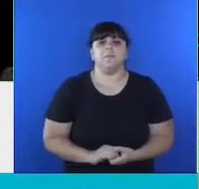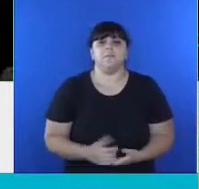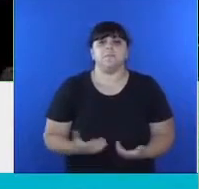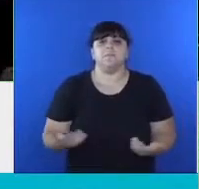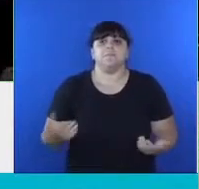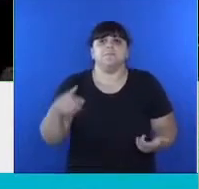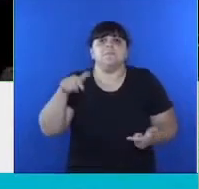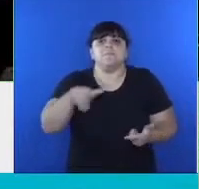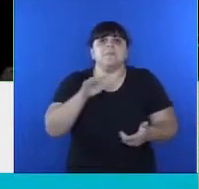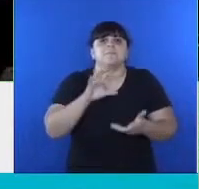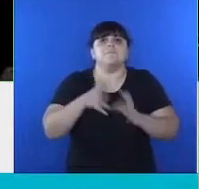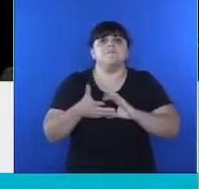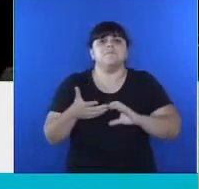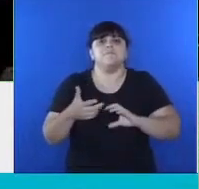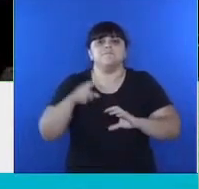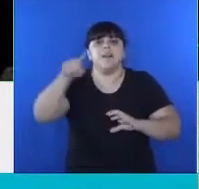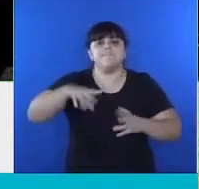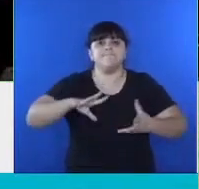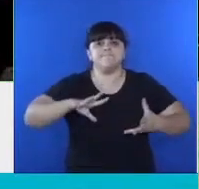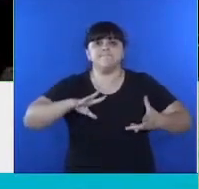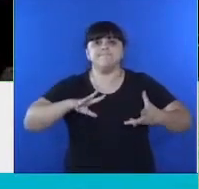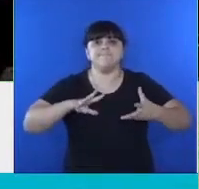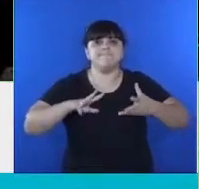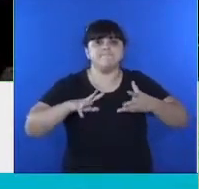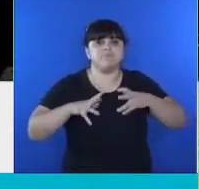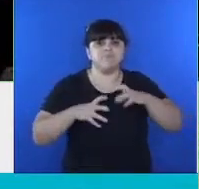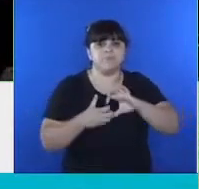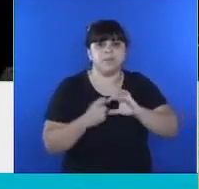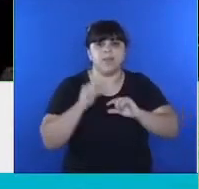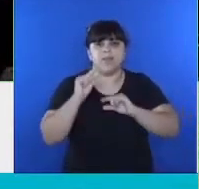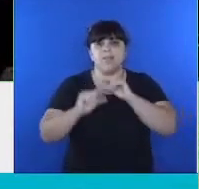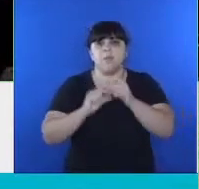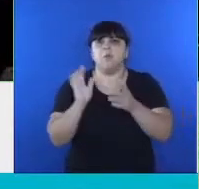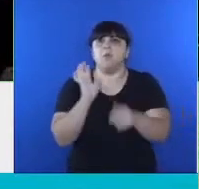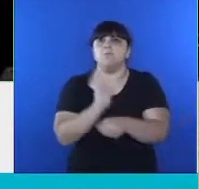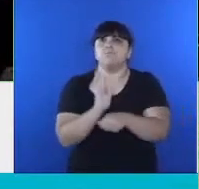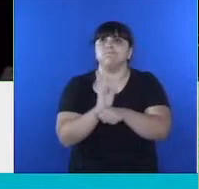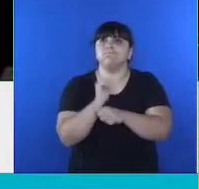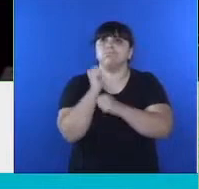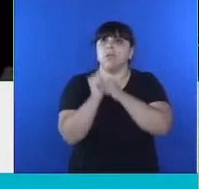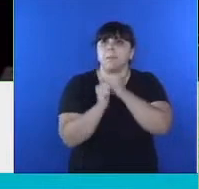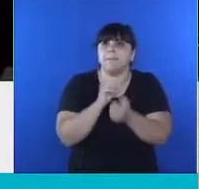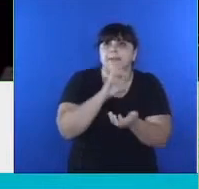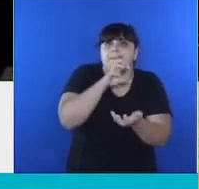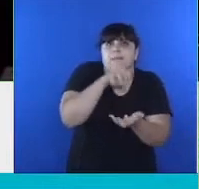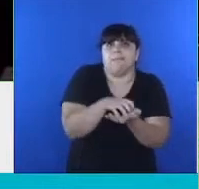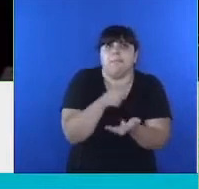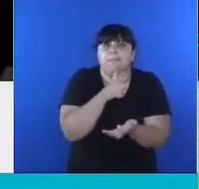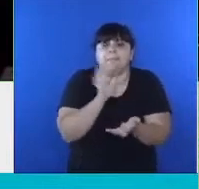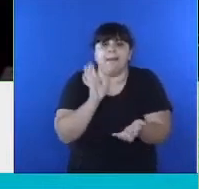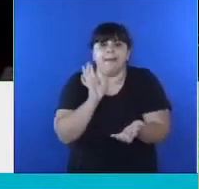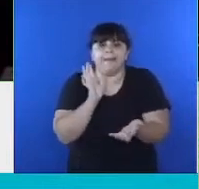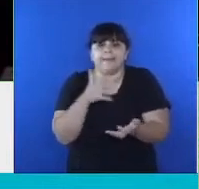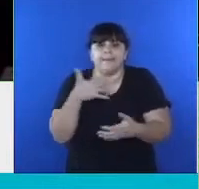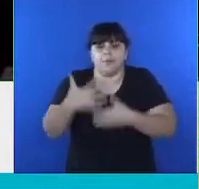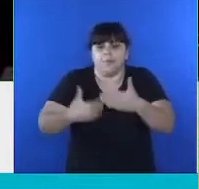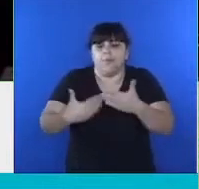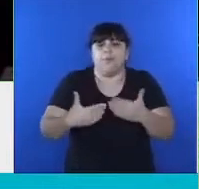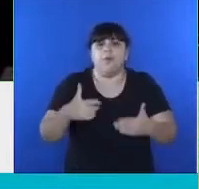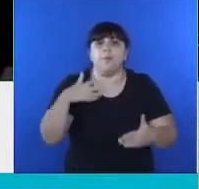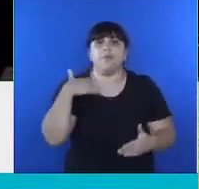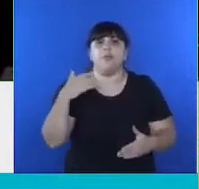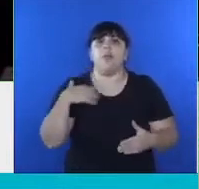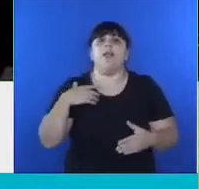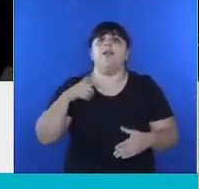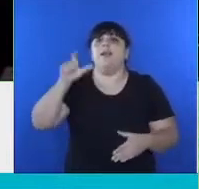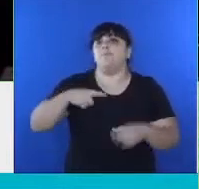que afecta y de alguna manera empieza a corporizar esto que muchos